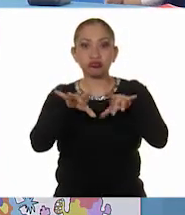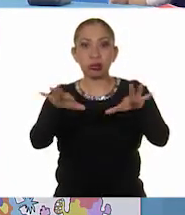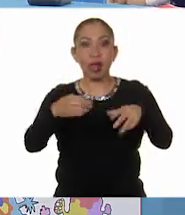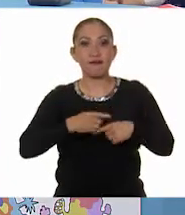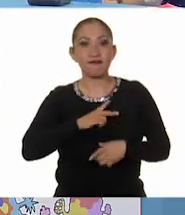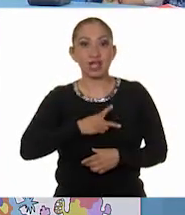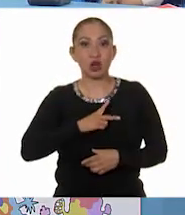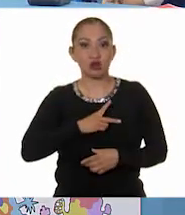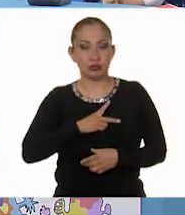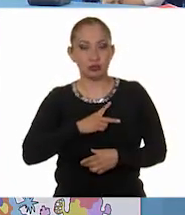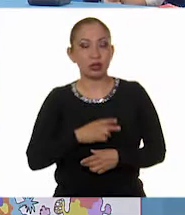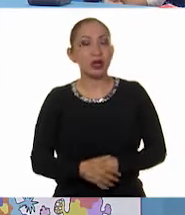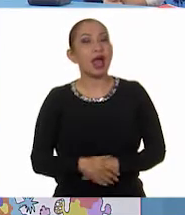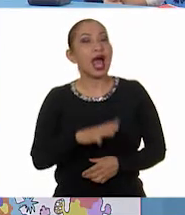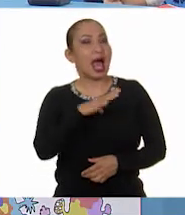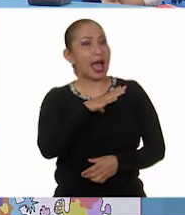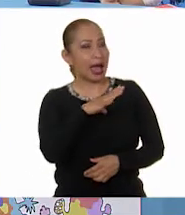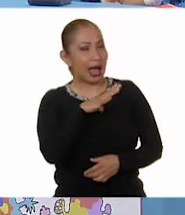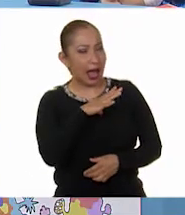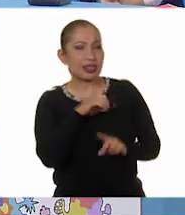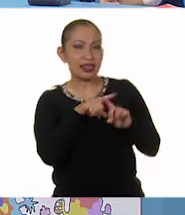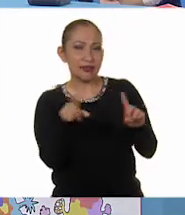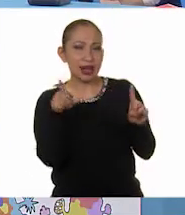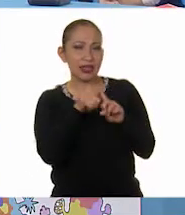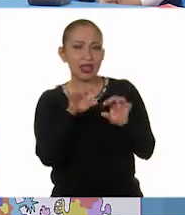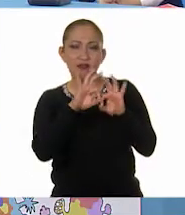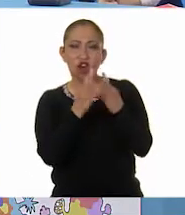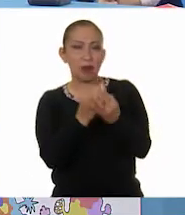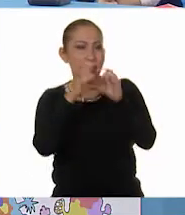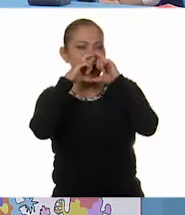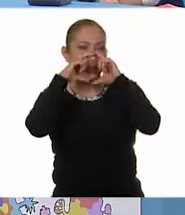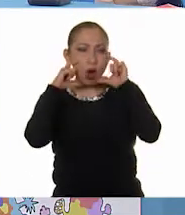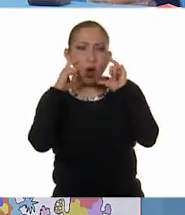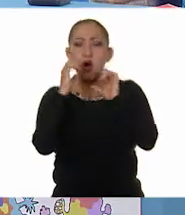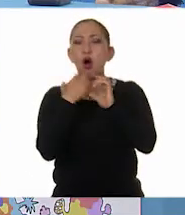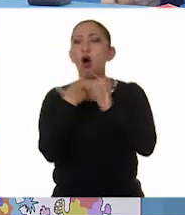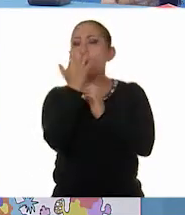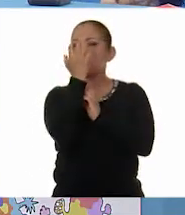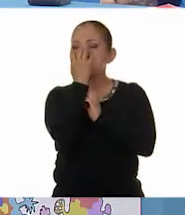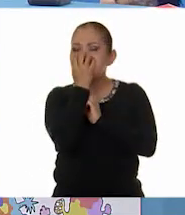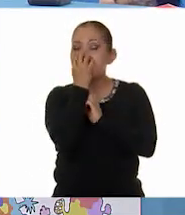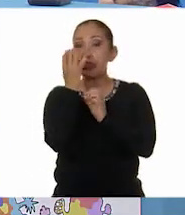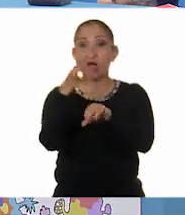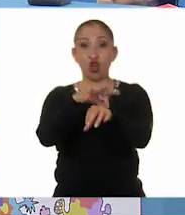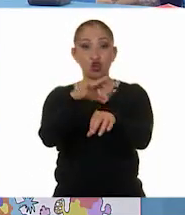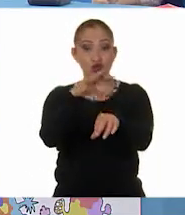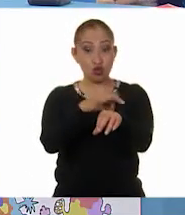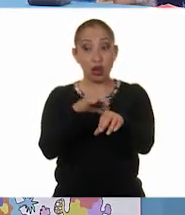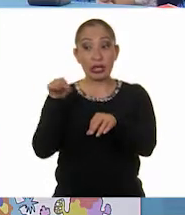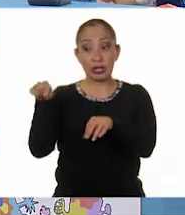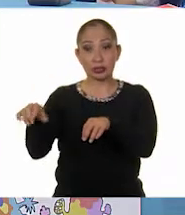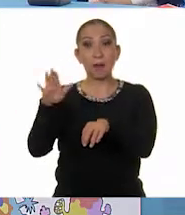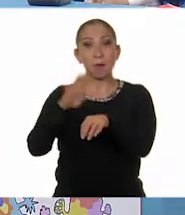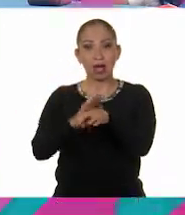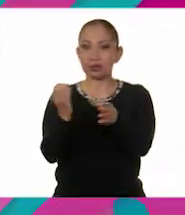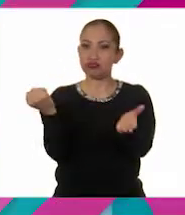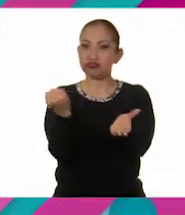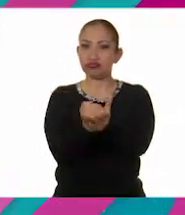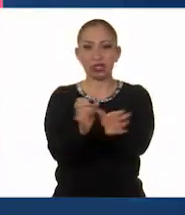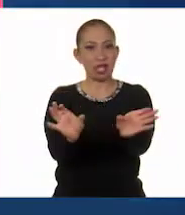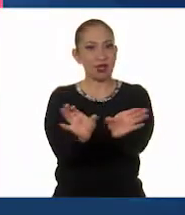Sí. Básicamente existen tipos de cubrebocas o mascarillas. Mascarillas médicas son las que están certificadas